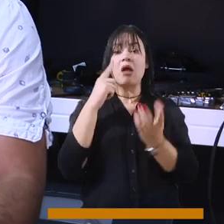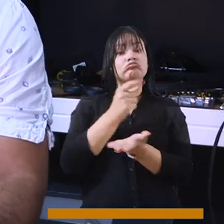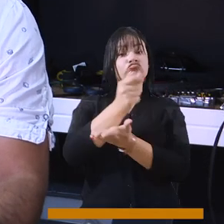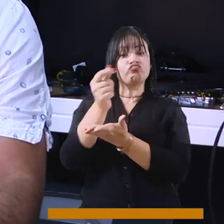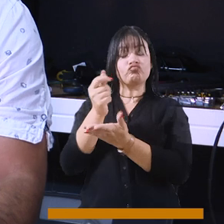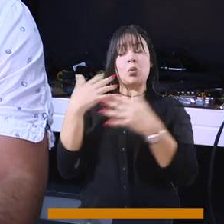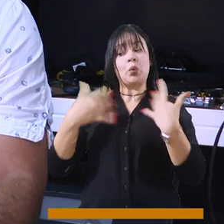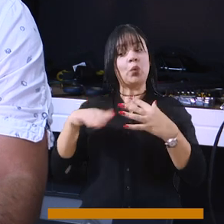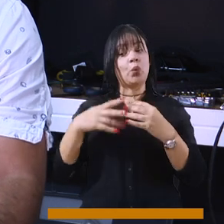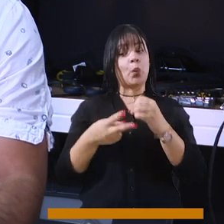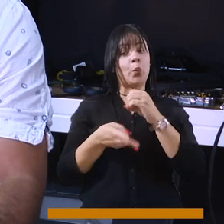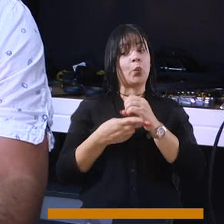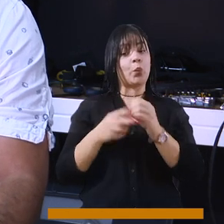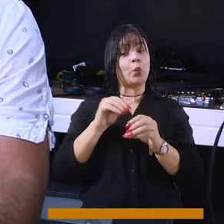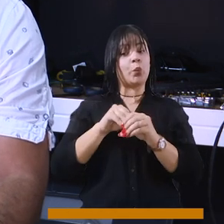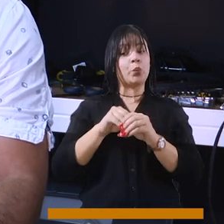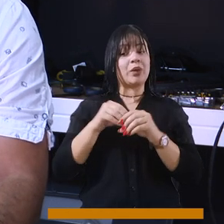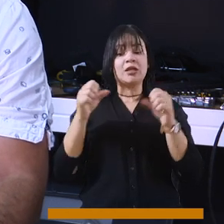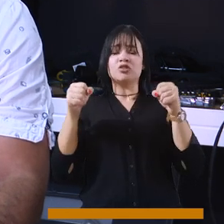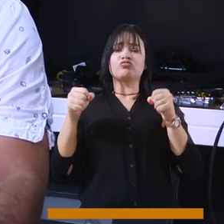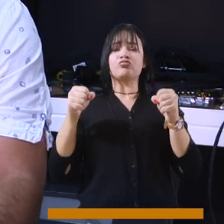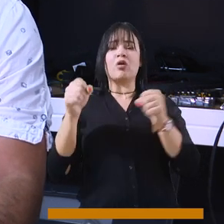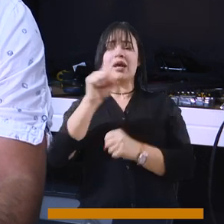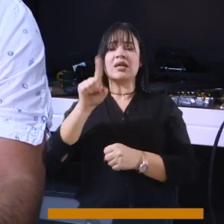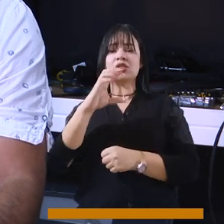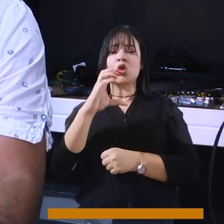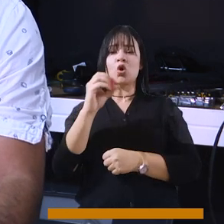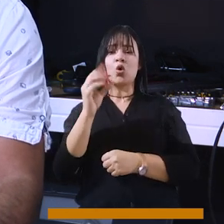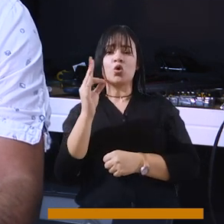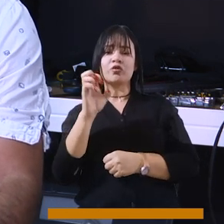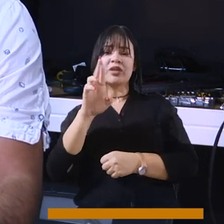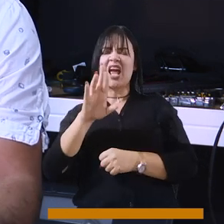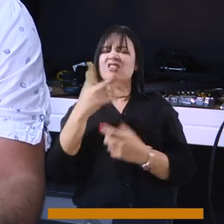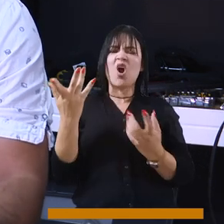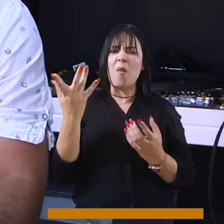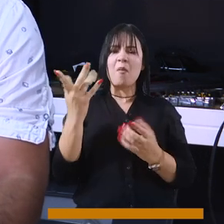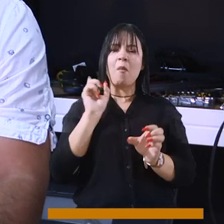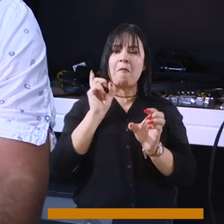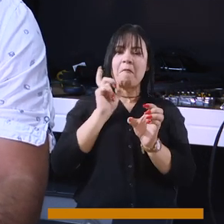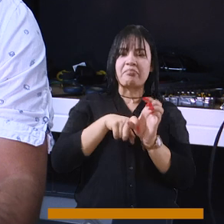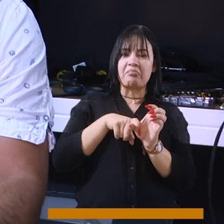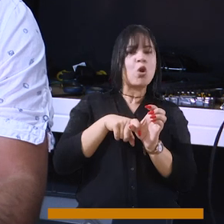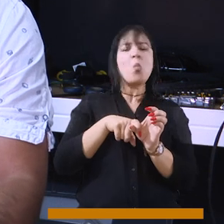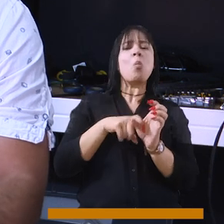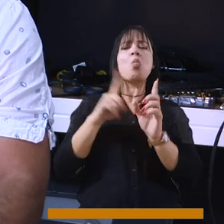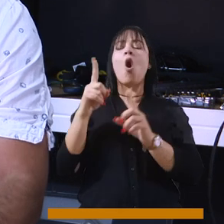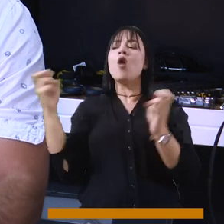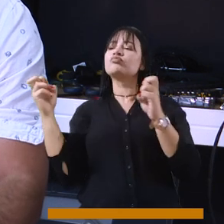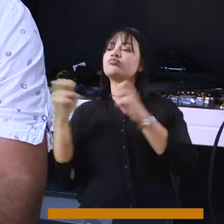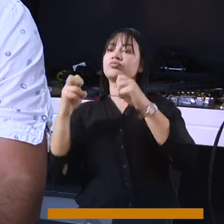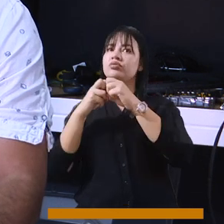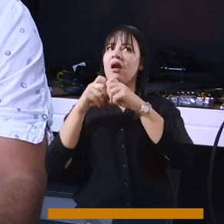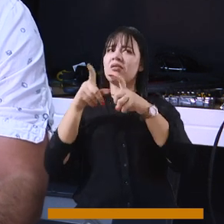económica es muy barato andar en scoter que funciona con electricidad y entendiendo que nuestra ciudad es potencia en